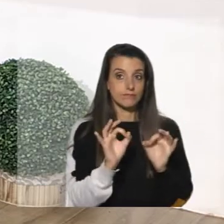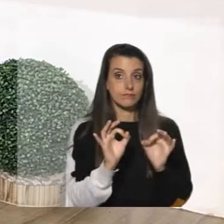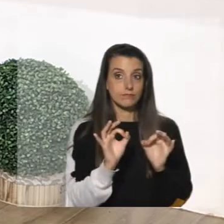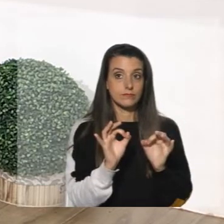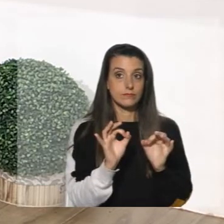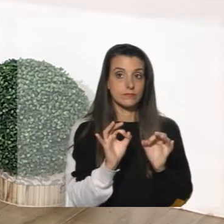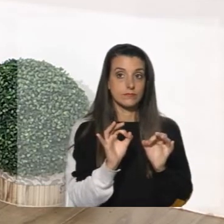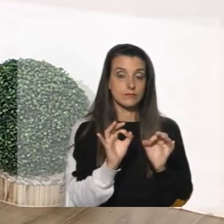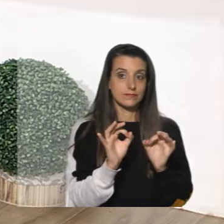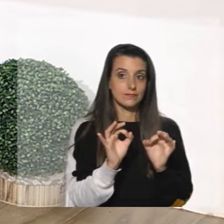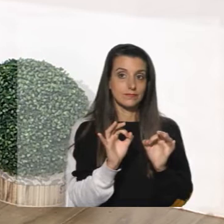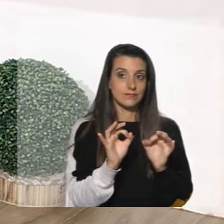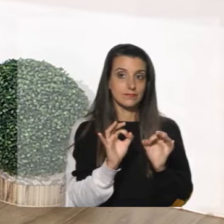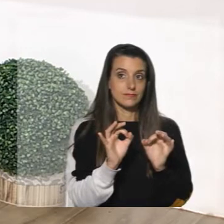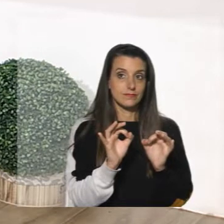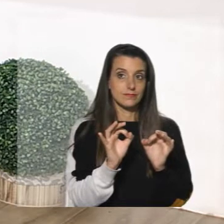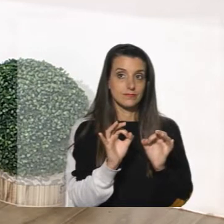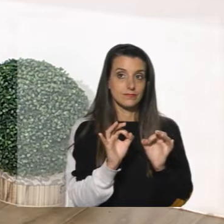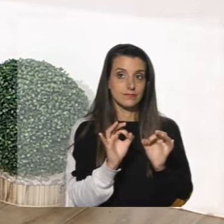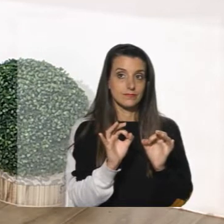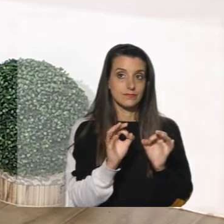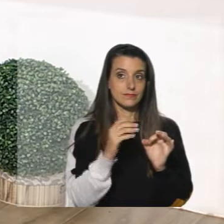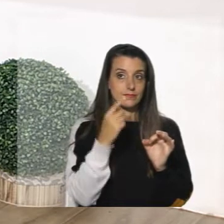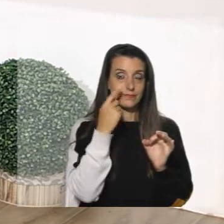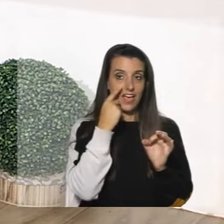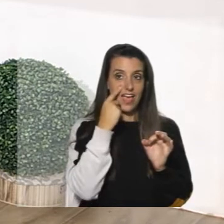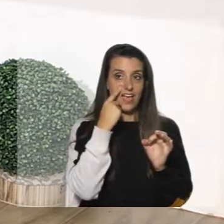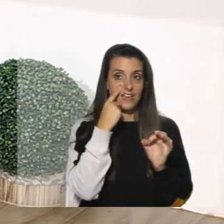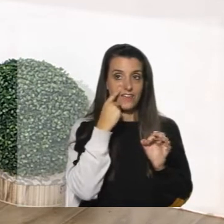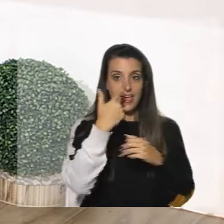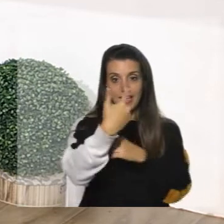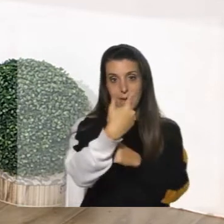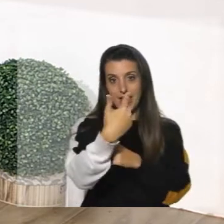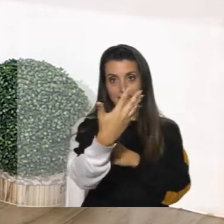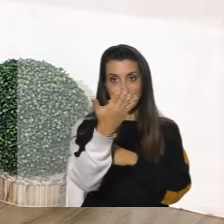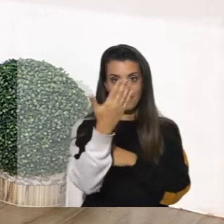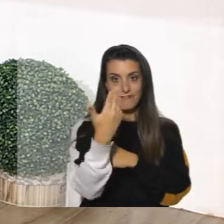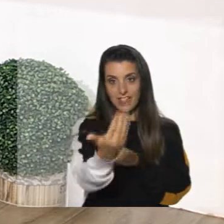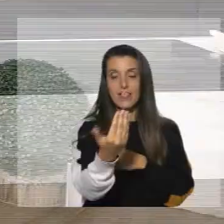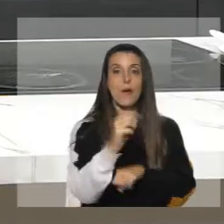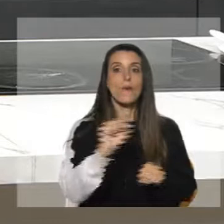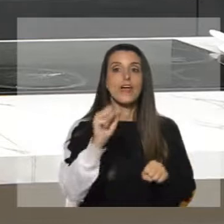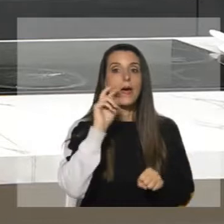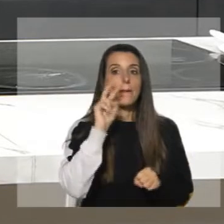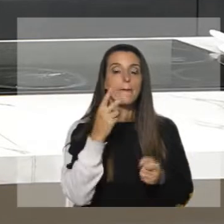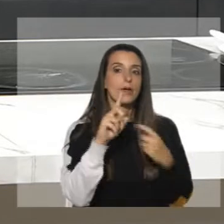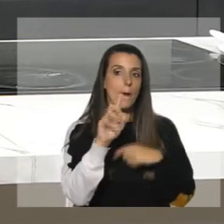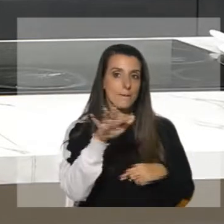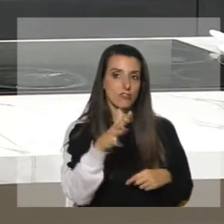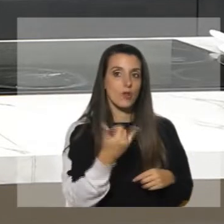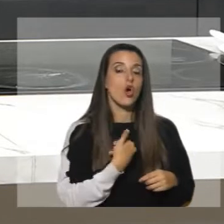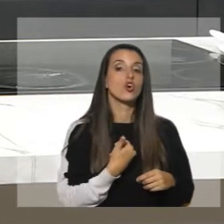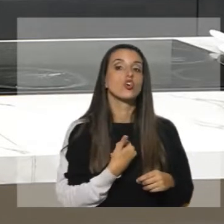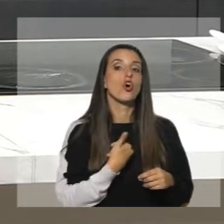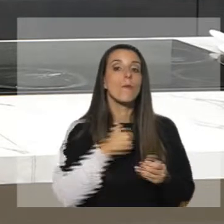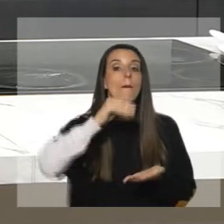de acá atrás, que no es lo ideal porque lo lindo es tenerla... Lo correcto es tenerla de frente sí. para poder ver bien dónde los coloco, pero acá les voy a mostrar cómo